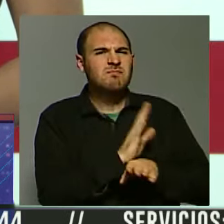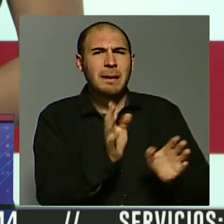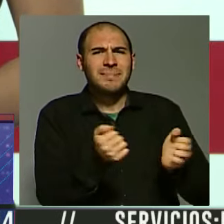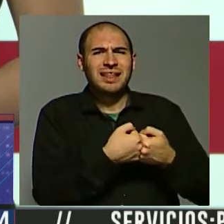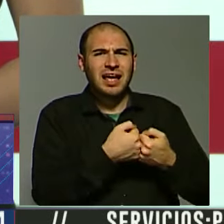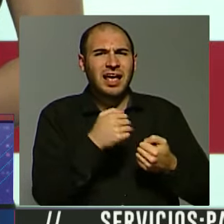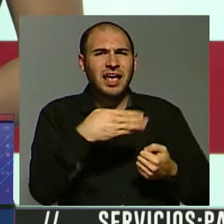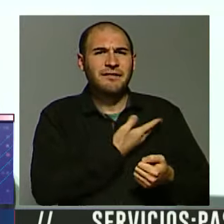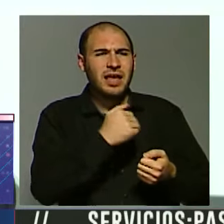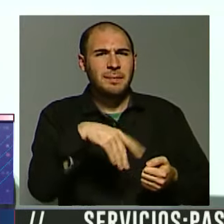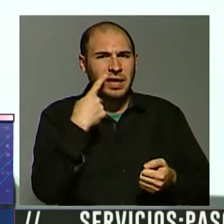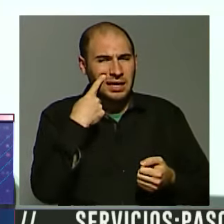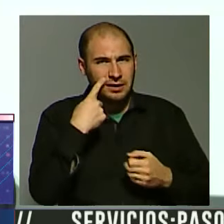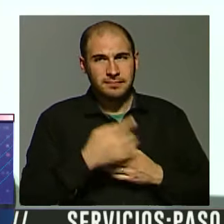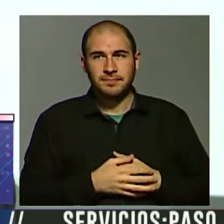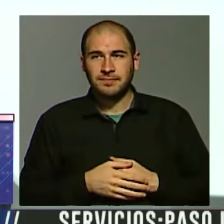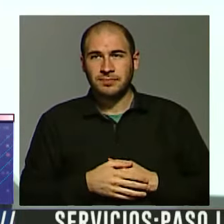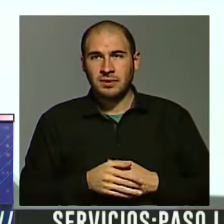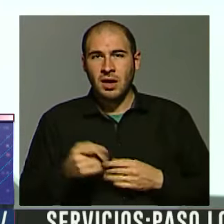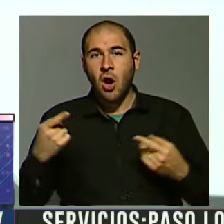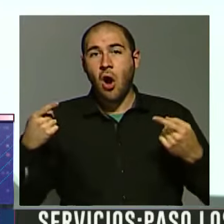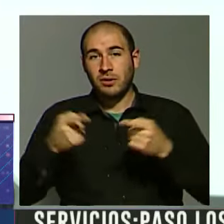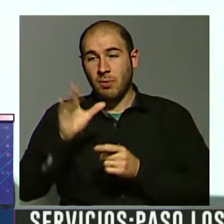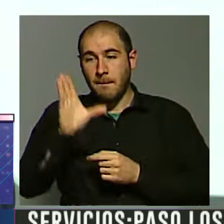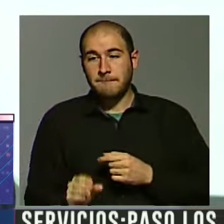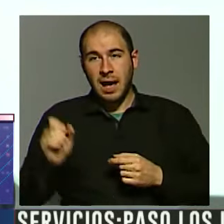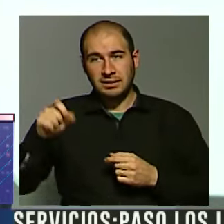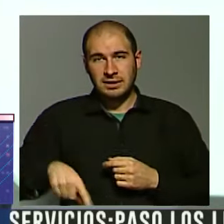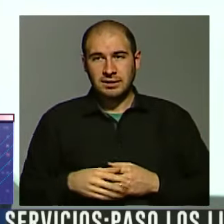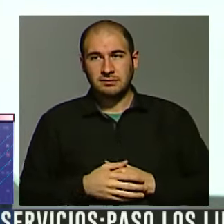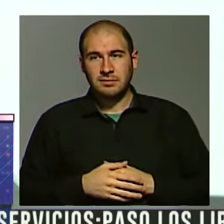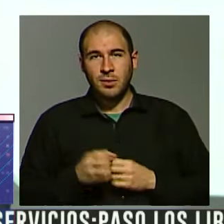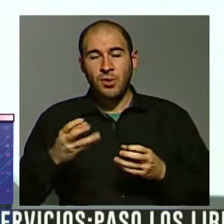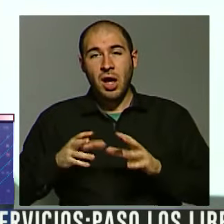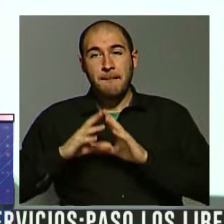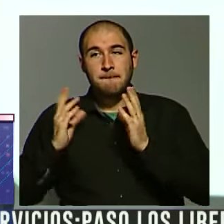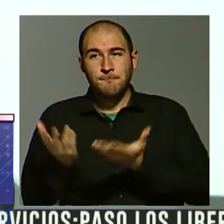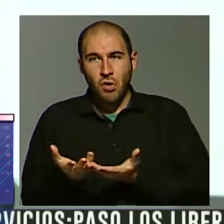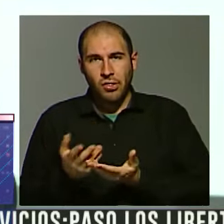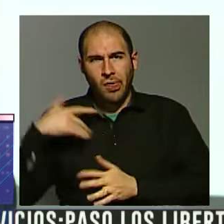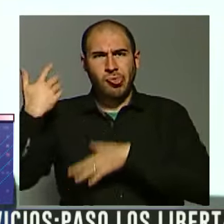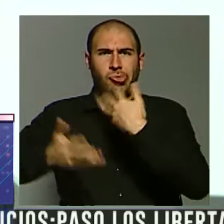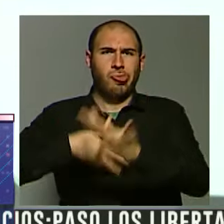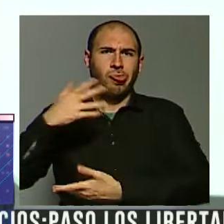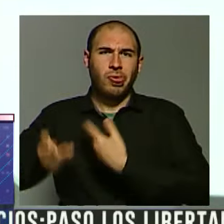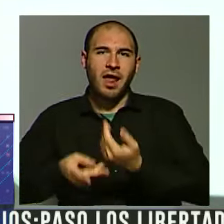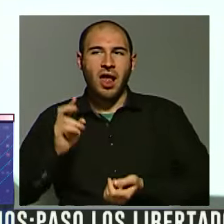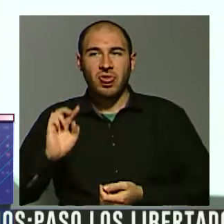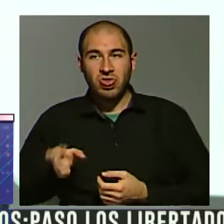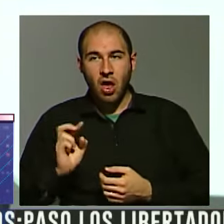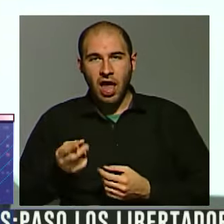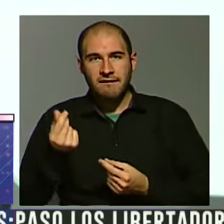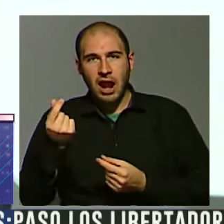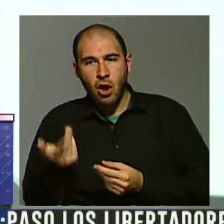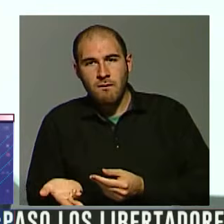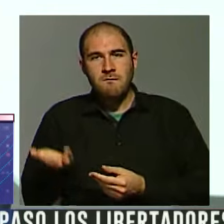blindaje del FMI? Bueno, lo que busca nuestro país en este sentido, porque el mundo está bastante convulsionado, el dólar se está apreciando